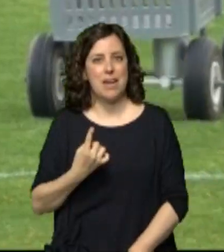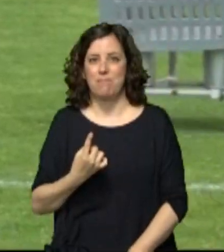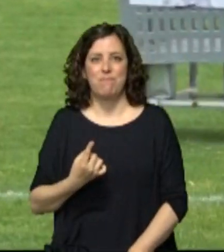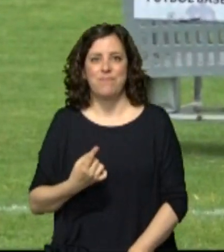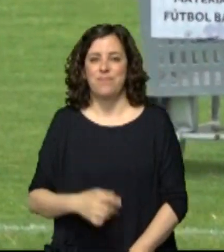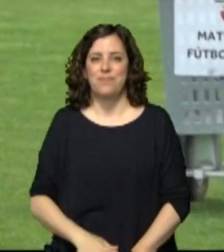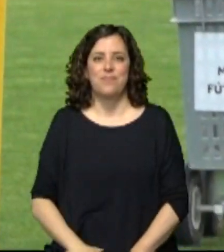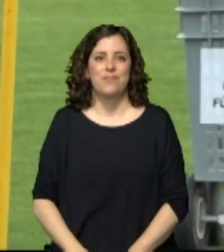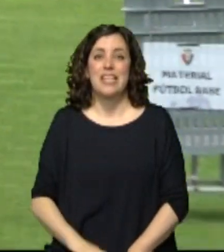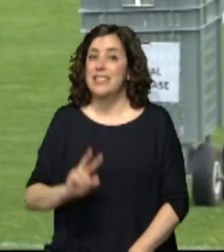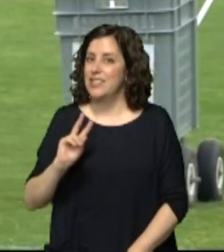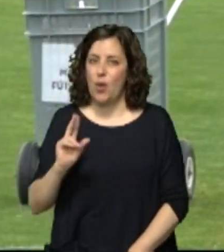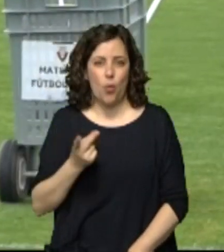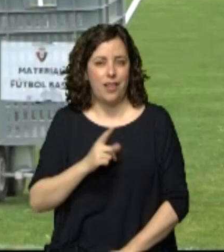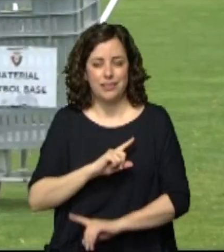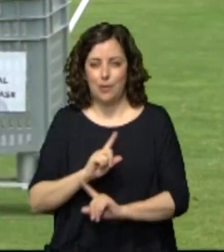ni a la segunda.